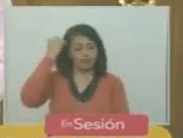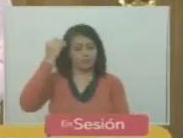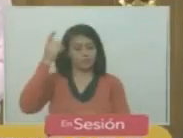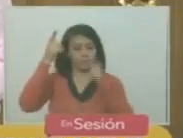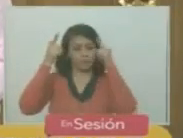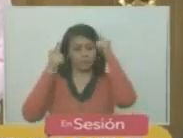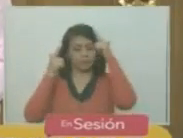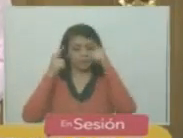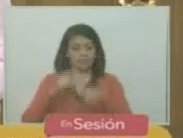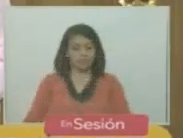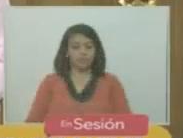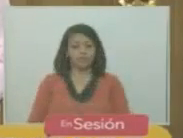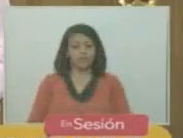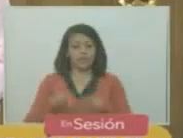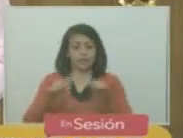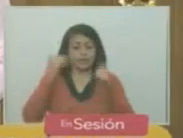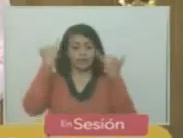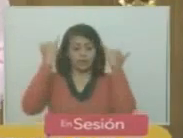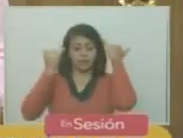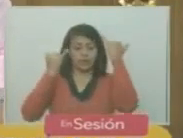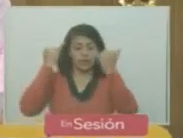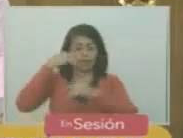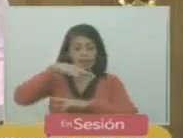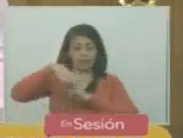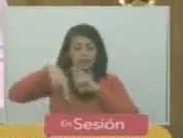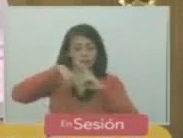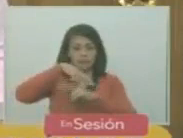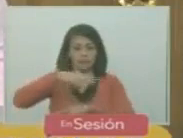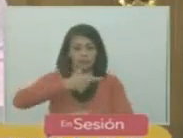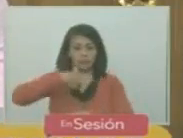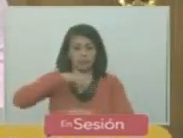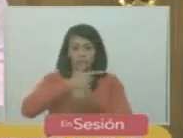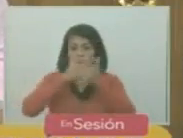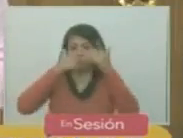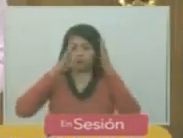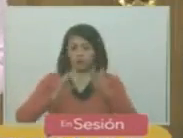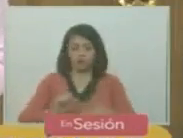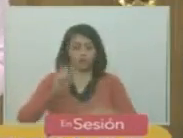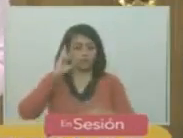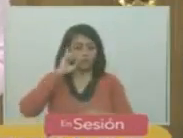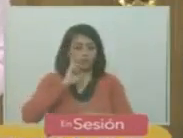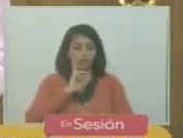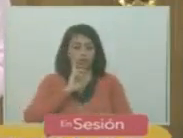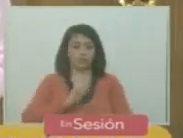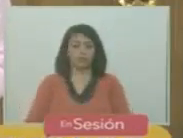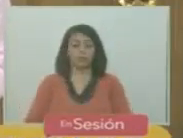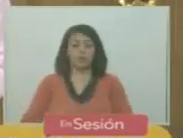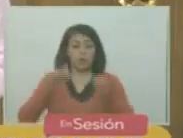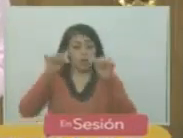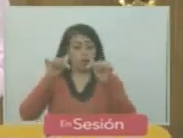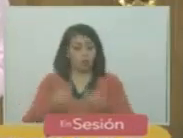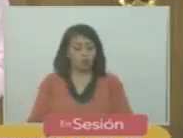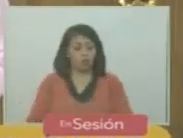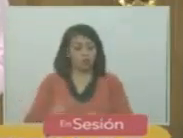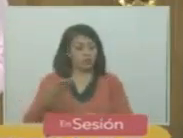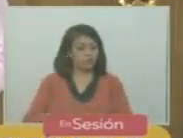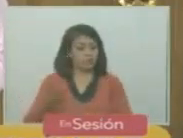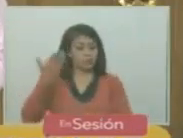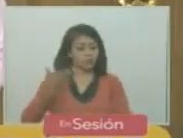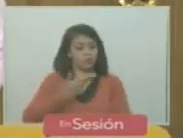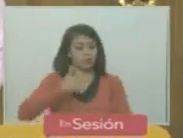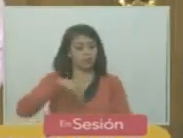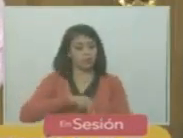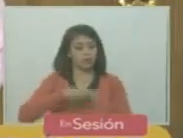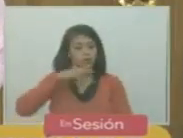chavista, parte de la idea revolucionaria de nuestro libertador Simón Bolívar, es hoy pues la esencia de